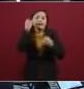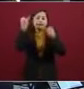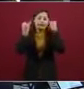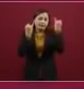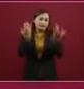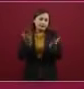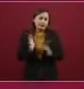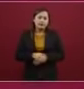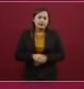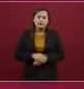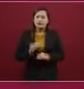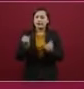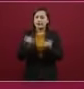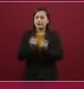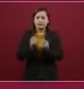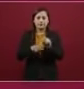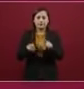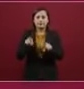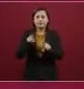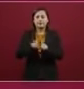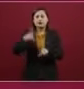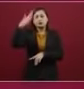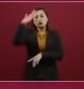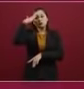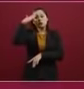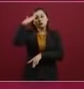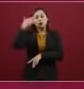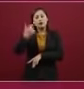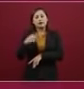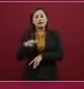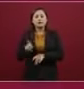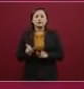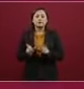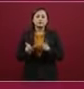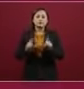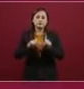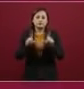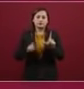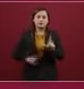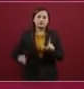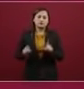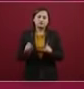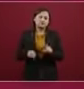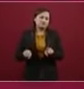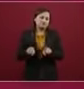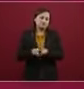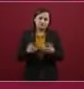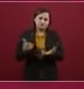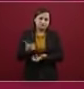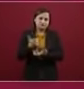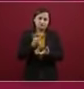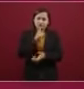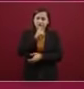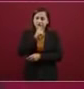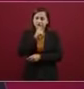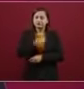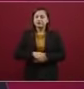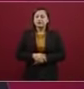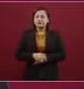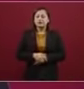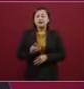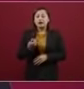del comandante de la Guardia Nacional. Pero todo esto, no obstante su carácter